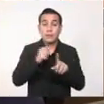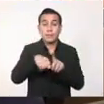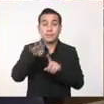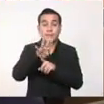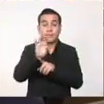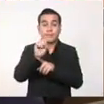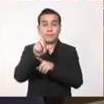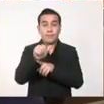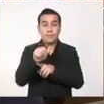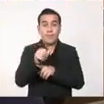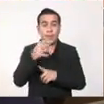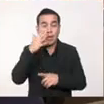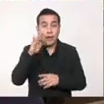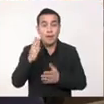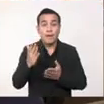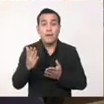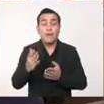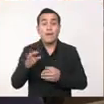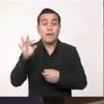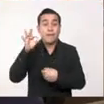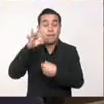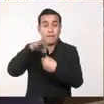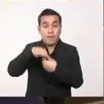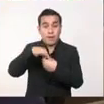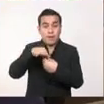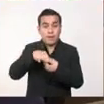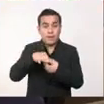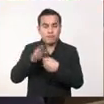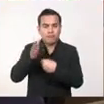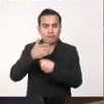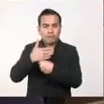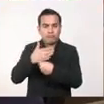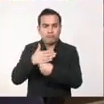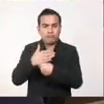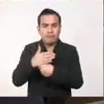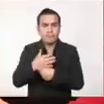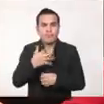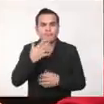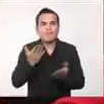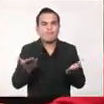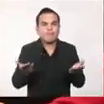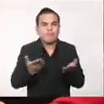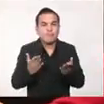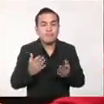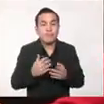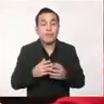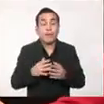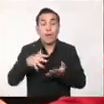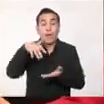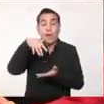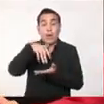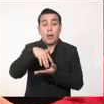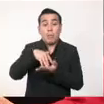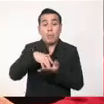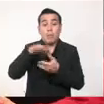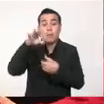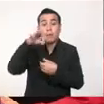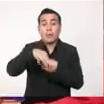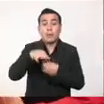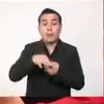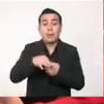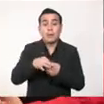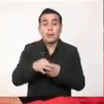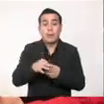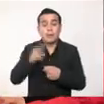dice, cuando se venden ofertas electorales, cuando se venden los partidos políticos idearios electorales y el pueblo decide establecer